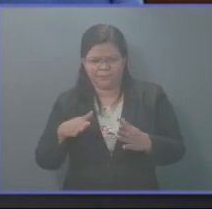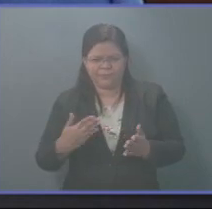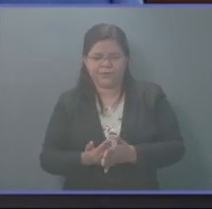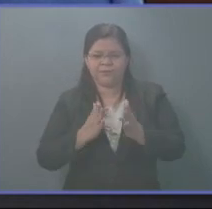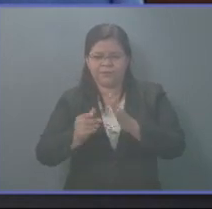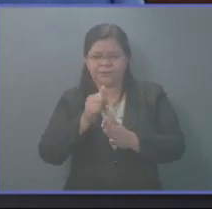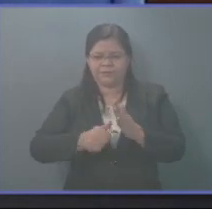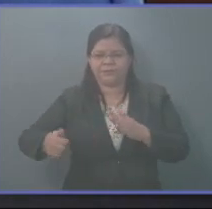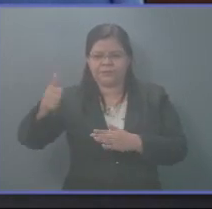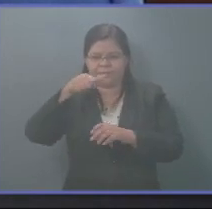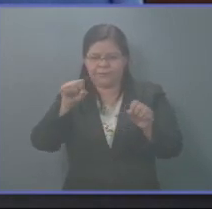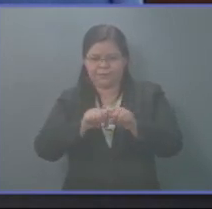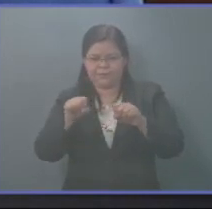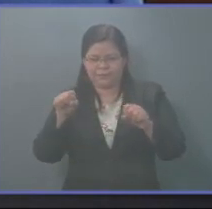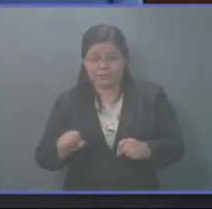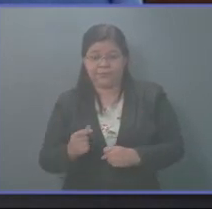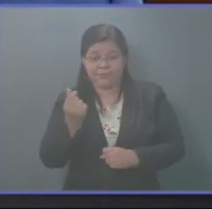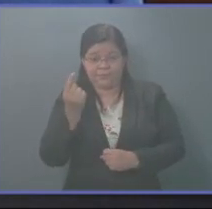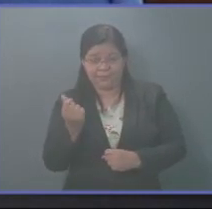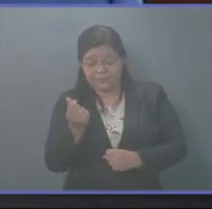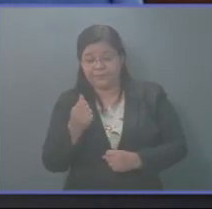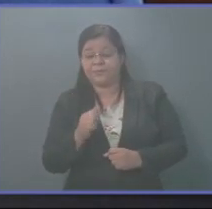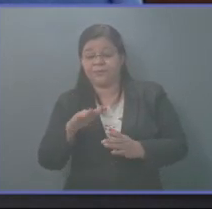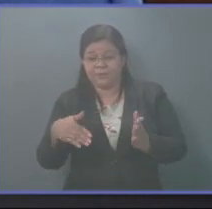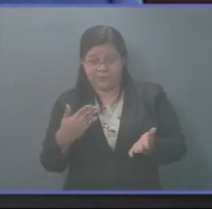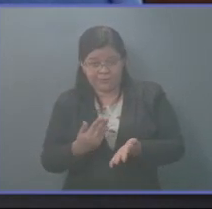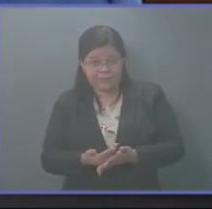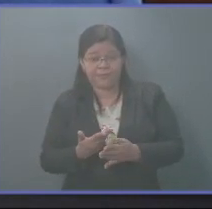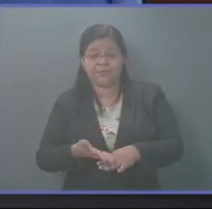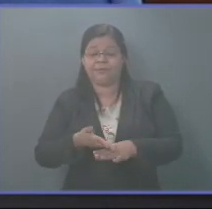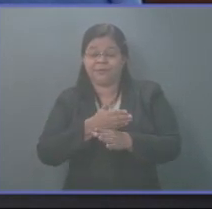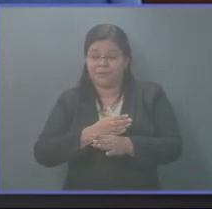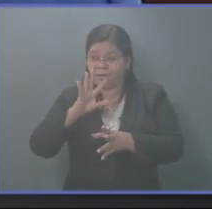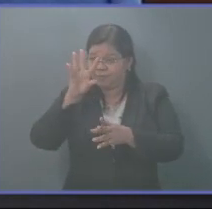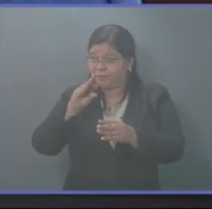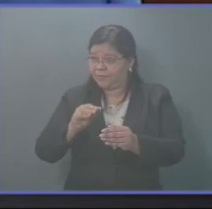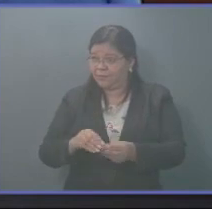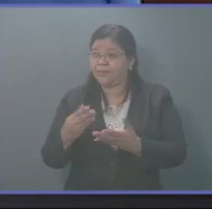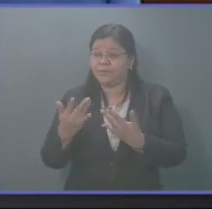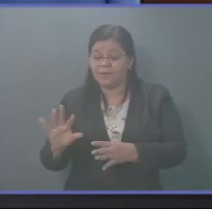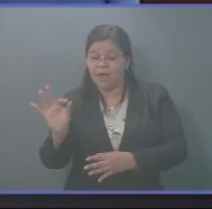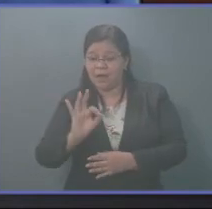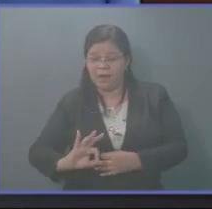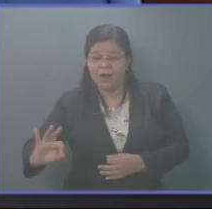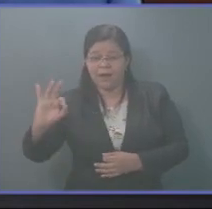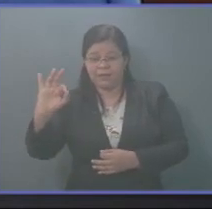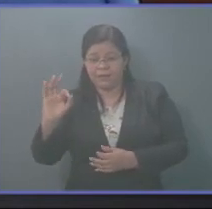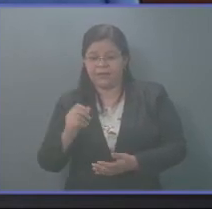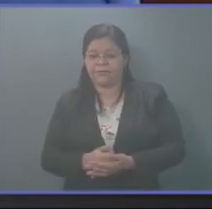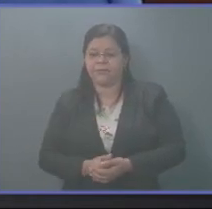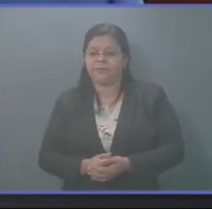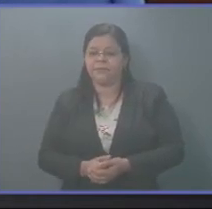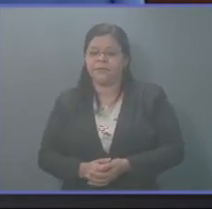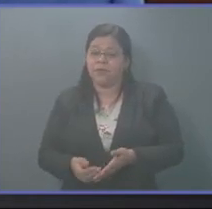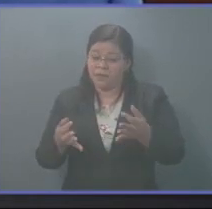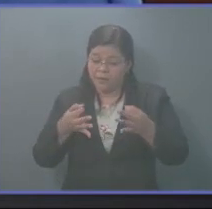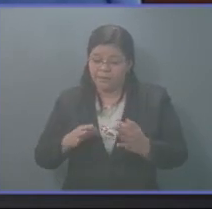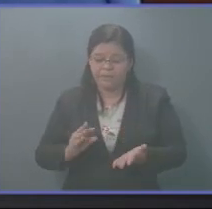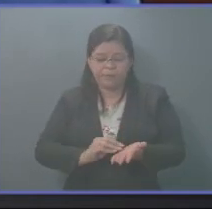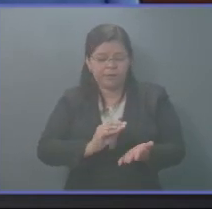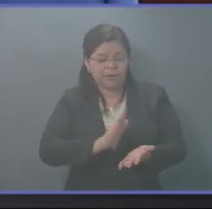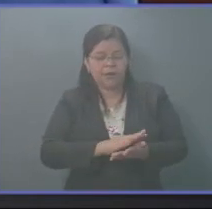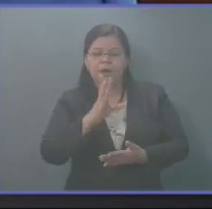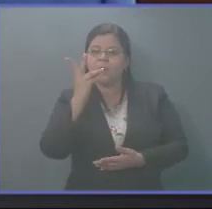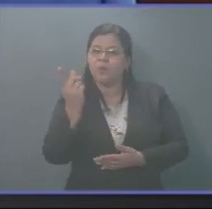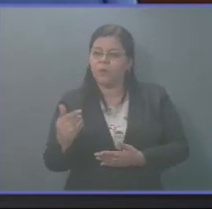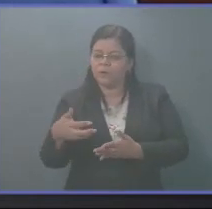del Sistema Financiero, la reserva de liquidez correspondiente y el monto de los bienes que administren en calidad de fideicomisos, de la forma de establecer la